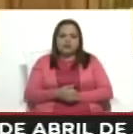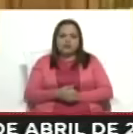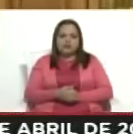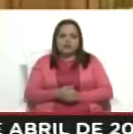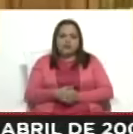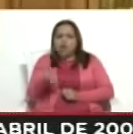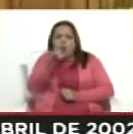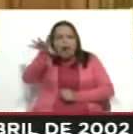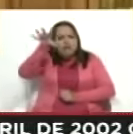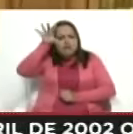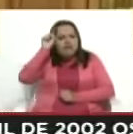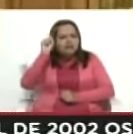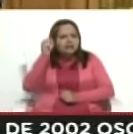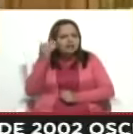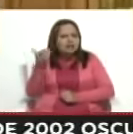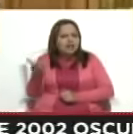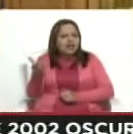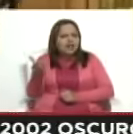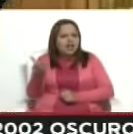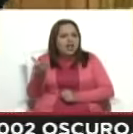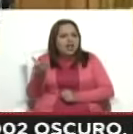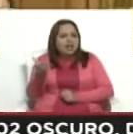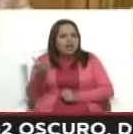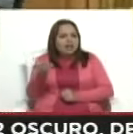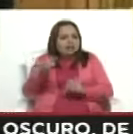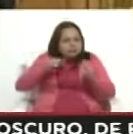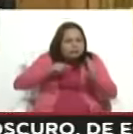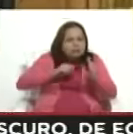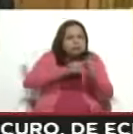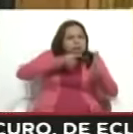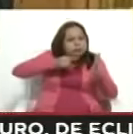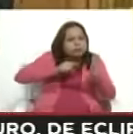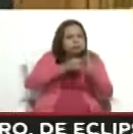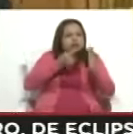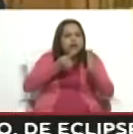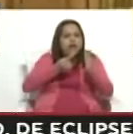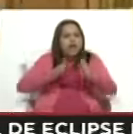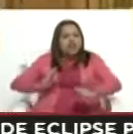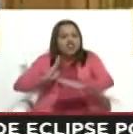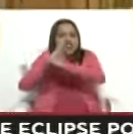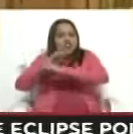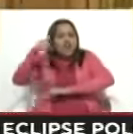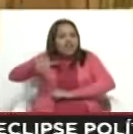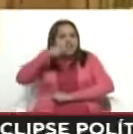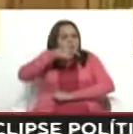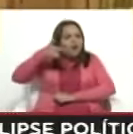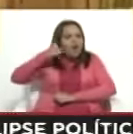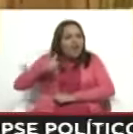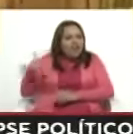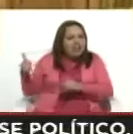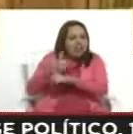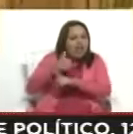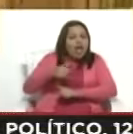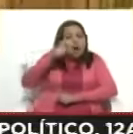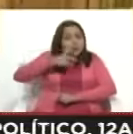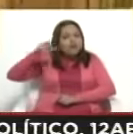Que no entiendan a las presiones, a las sanciones, al bloqueo que este pueblo ha estado sometido. El pueblo sí lo